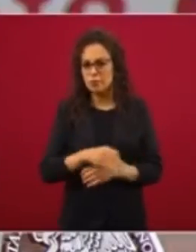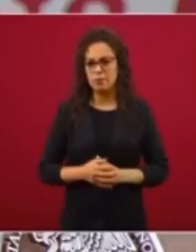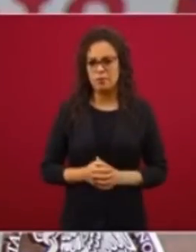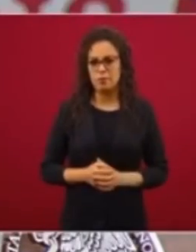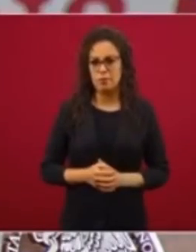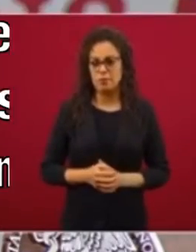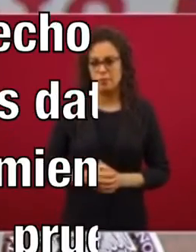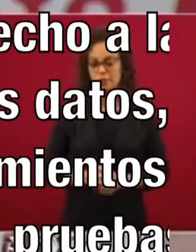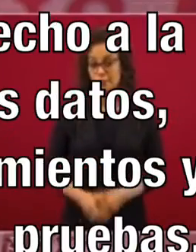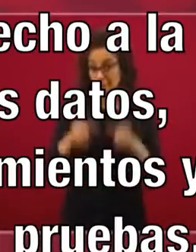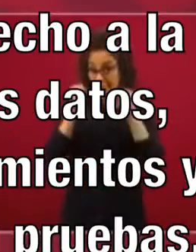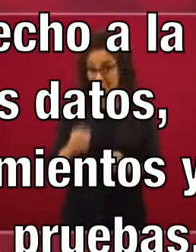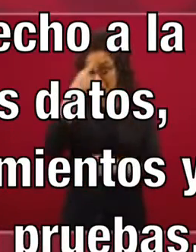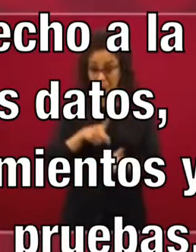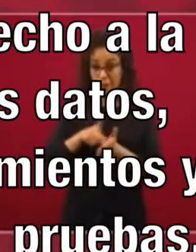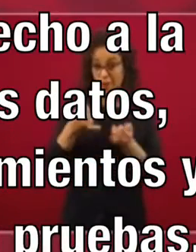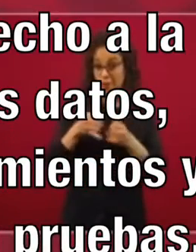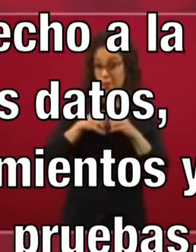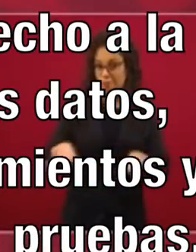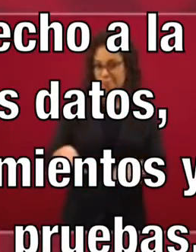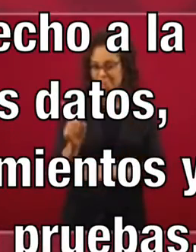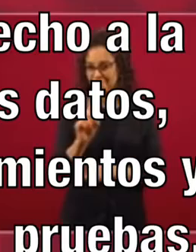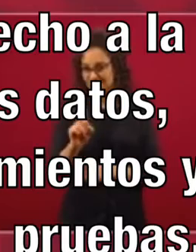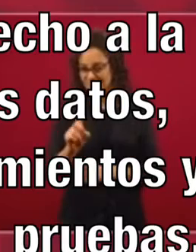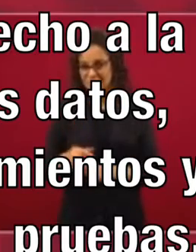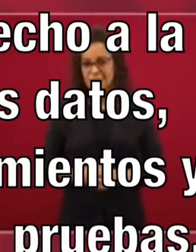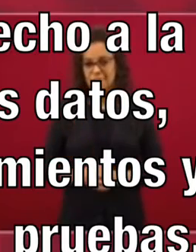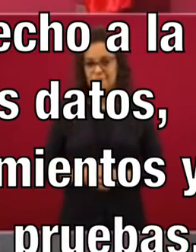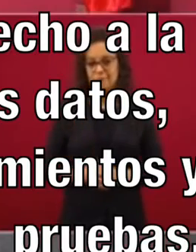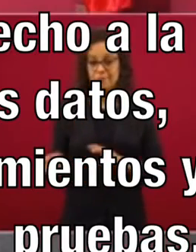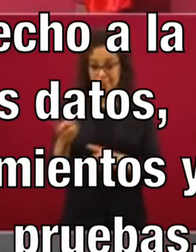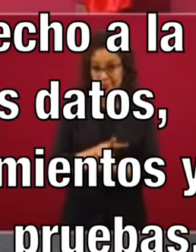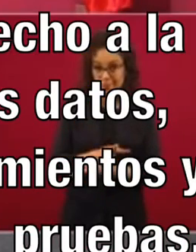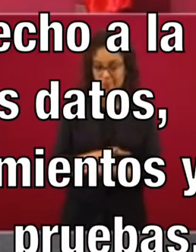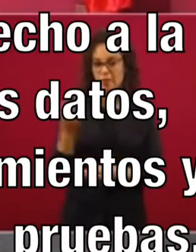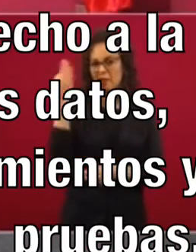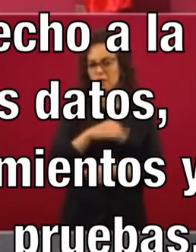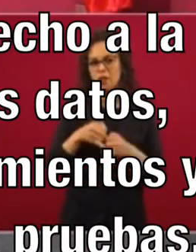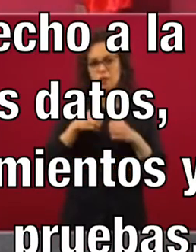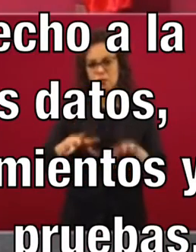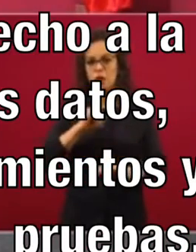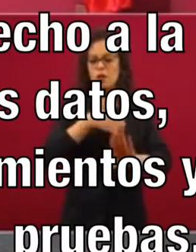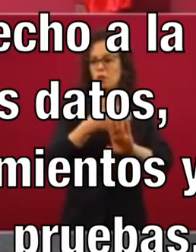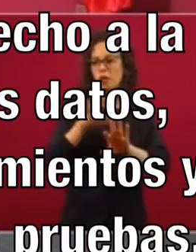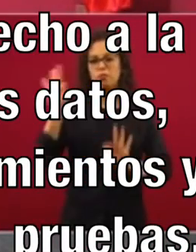para garantizar el derecho a la información, sino para falsear información, para calumniar.